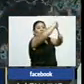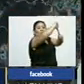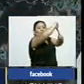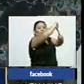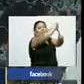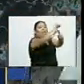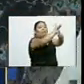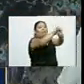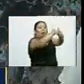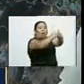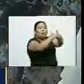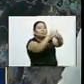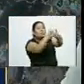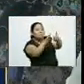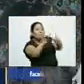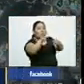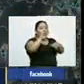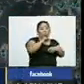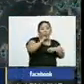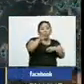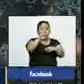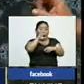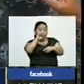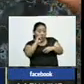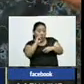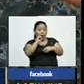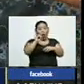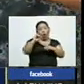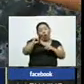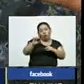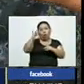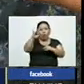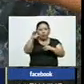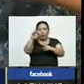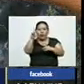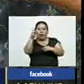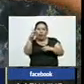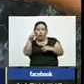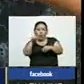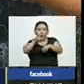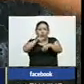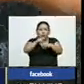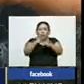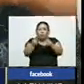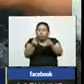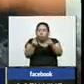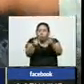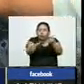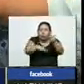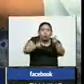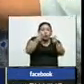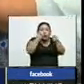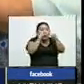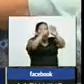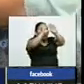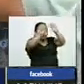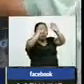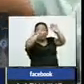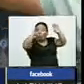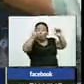velocidad de 40 a 80 kilómetros por hora y por esta razón no vemos nubosidad en desarrollo.